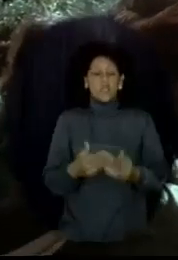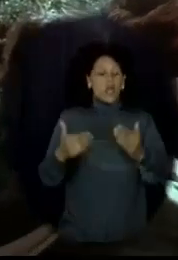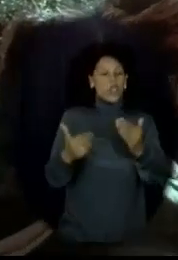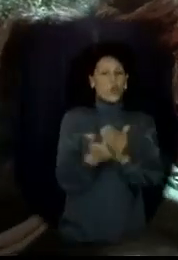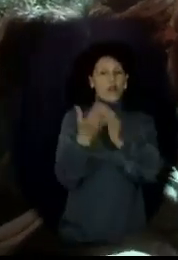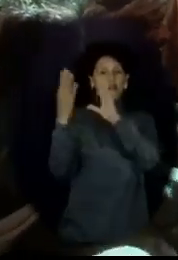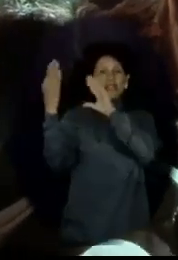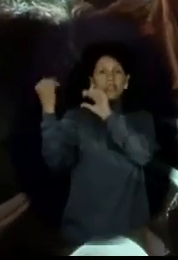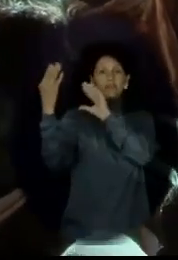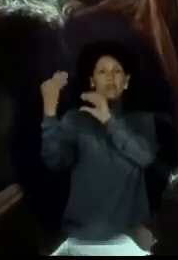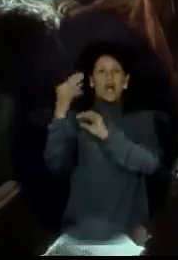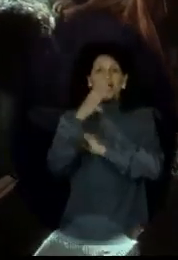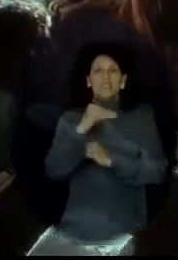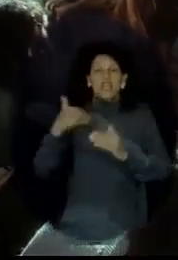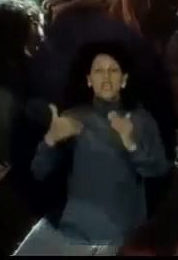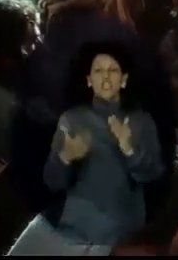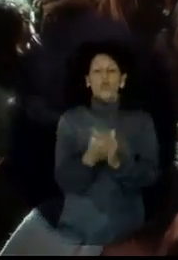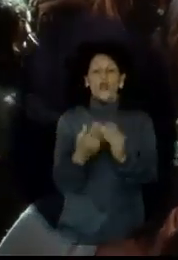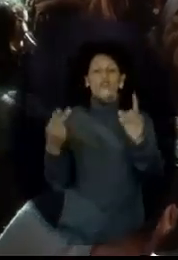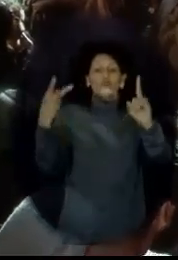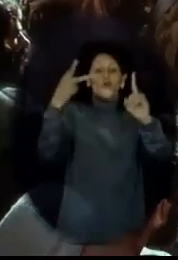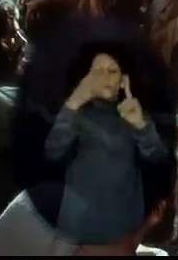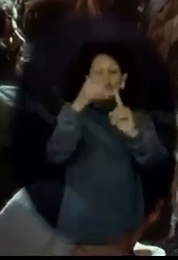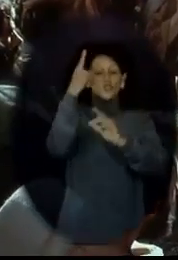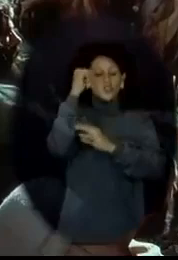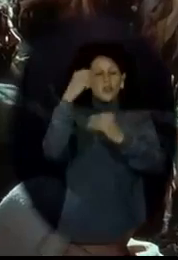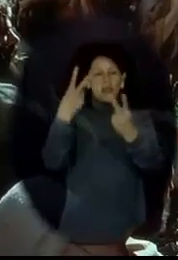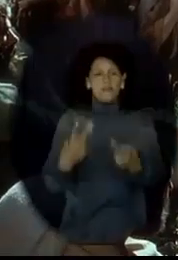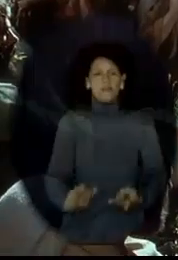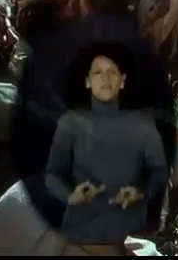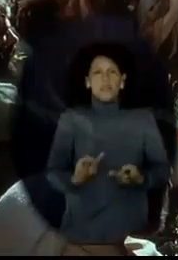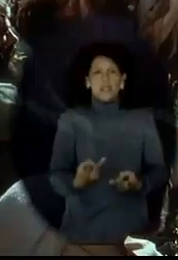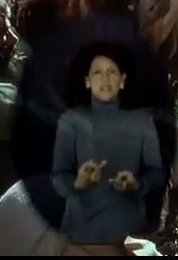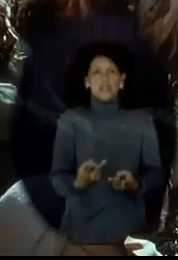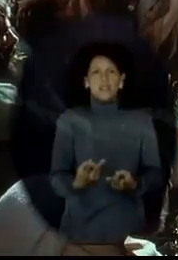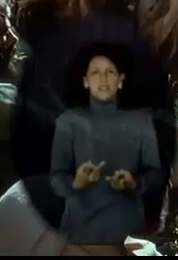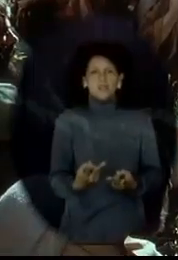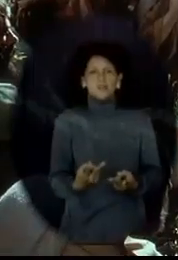esperanza y nuevo propósito para vivir.